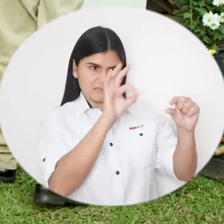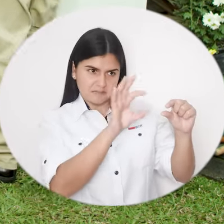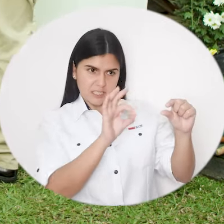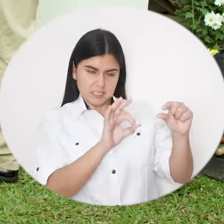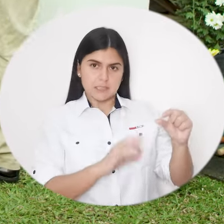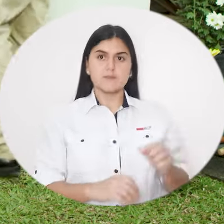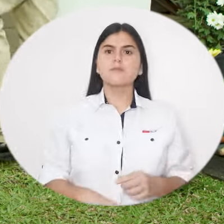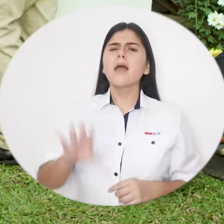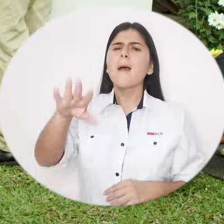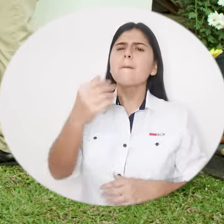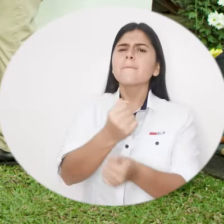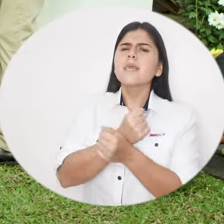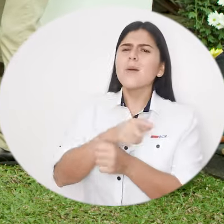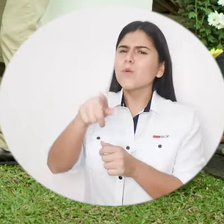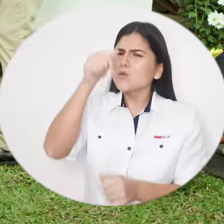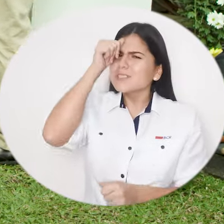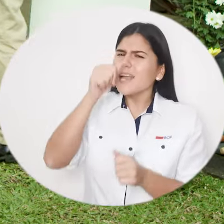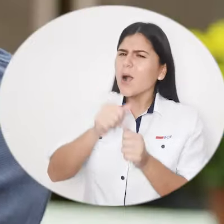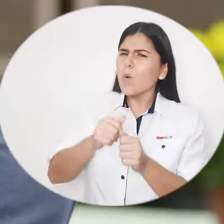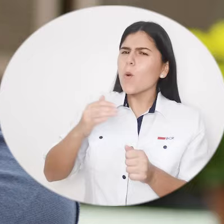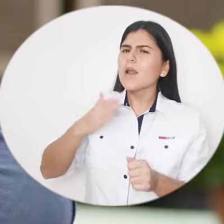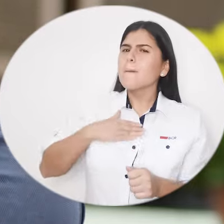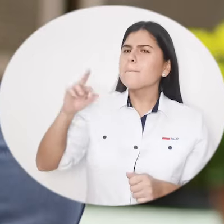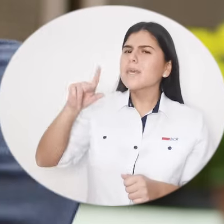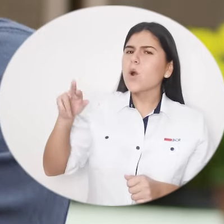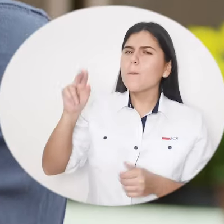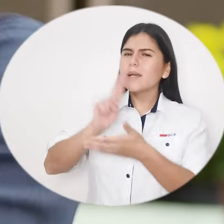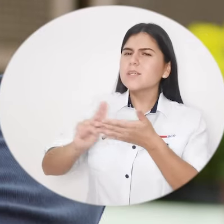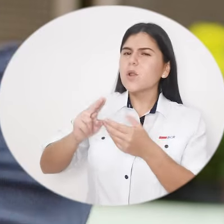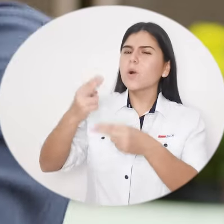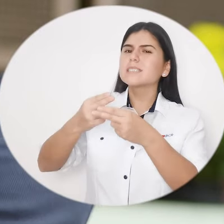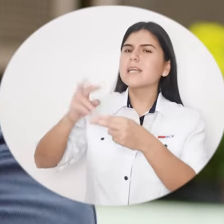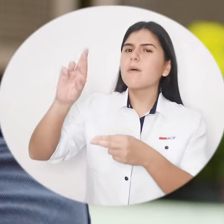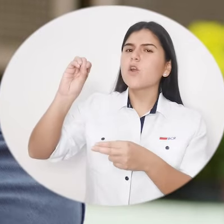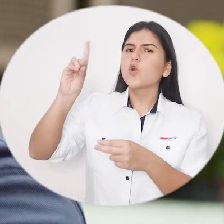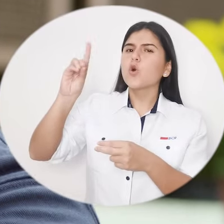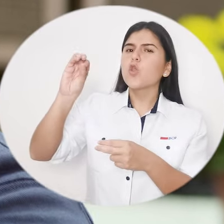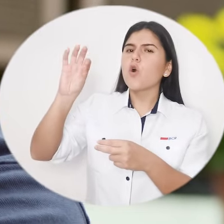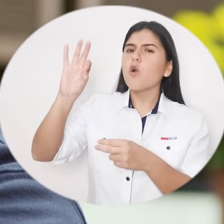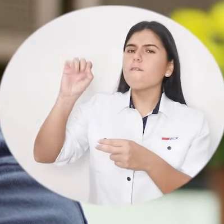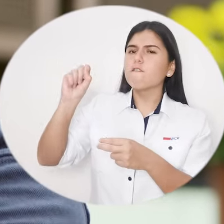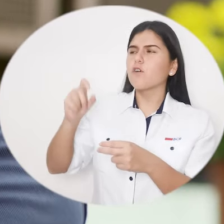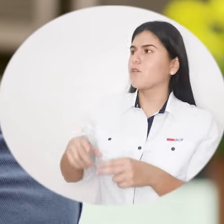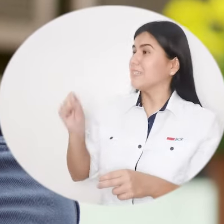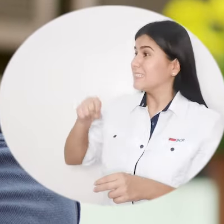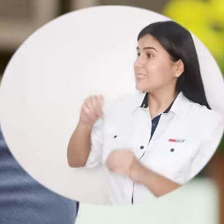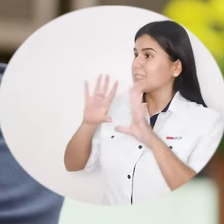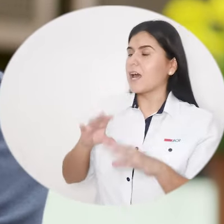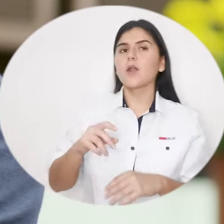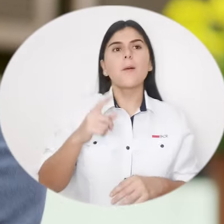A ver, quítale las hojitas secas y ahora le podemos jugar. Okay. Mi amor, ¿te acordás de Rodolfo, mi compañero de la U? Sí,